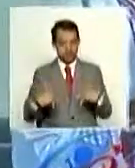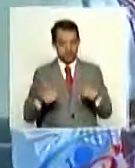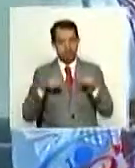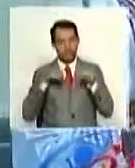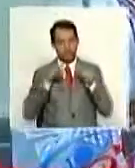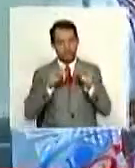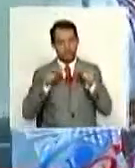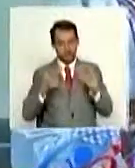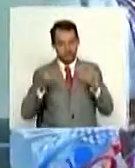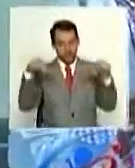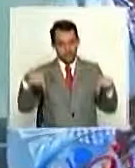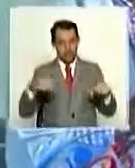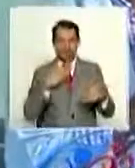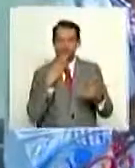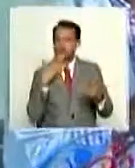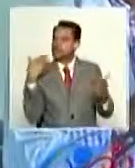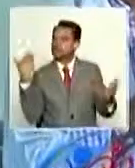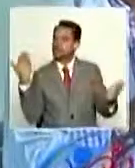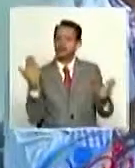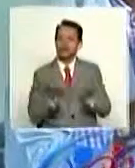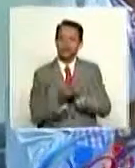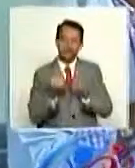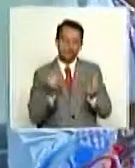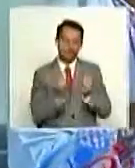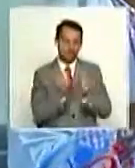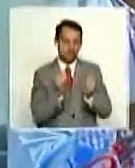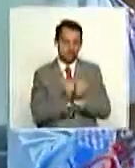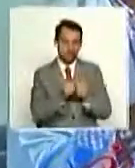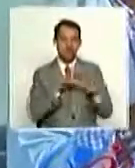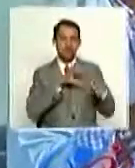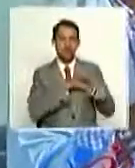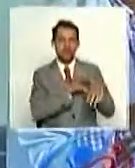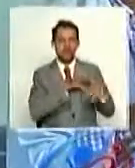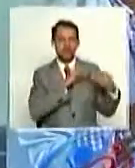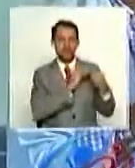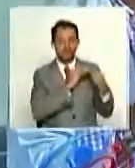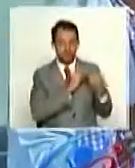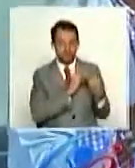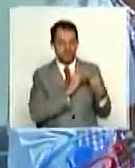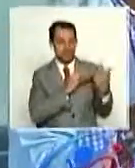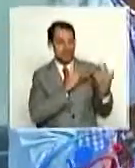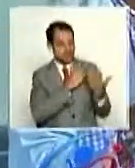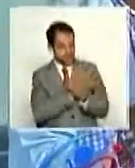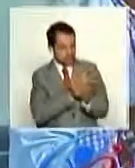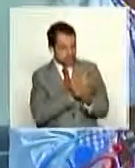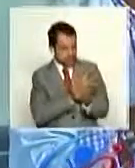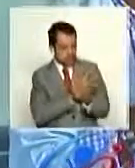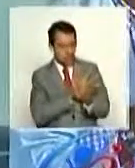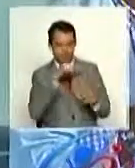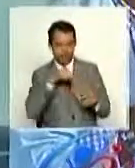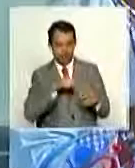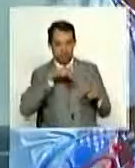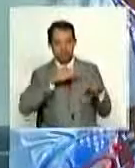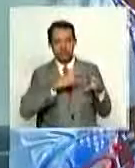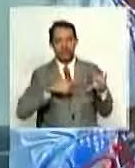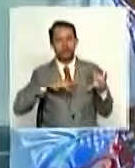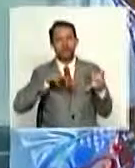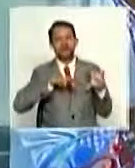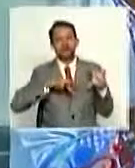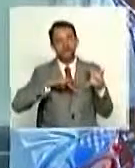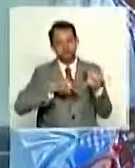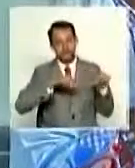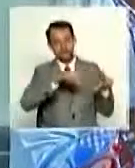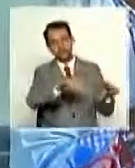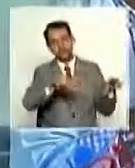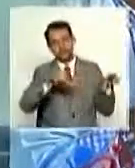Darle primero que todo un agradecimiento muy grande al doctor Rojas y al grupo científico del Parque